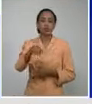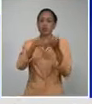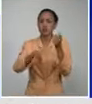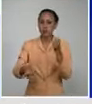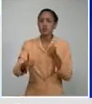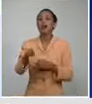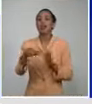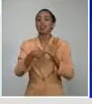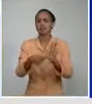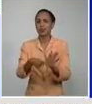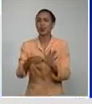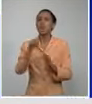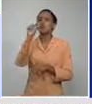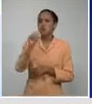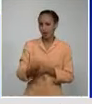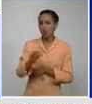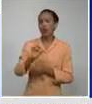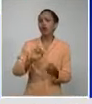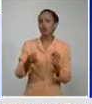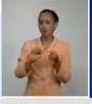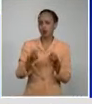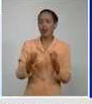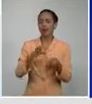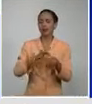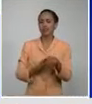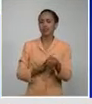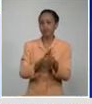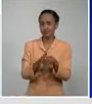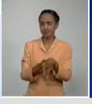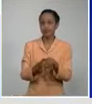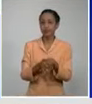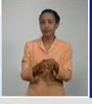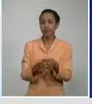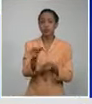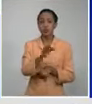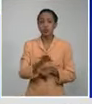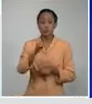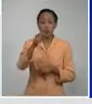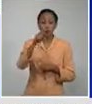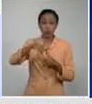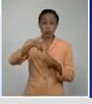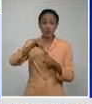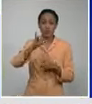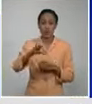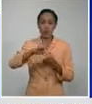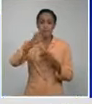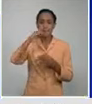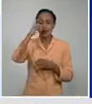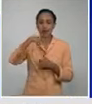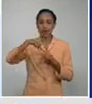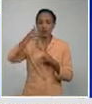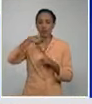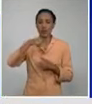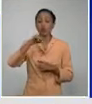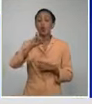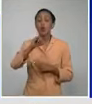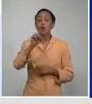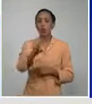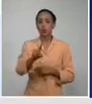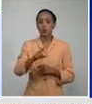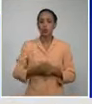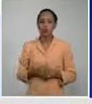puede controlar la pandemia, municipio Las Tunas con 6 y Manatí con 1. Orgüí 9 casos, 4 menos, también ha